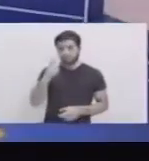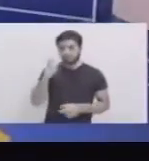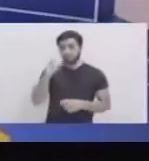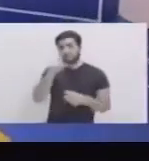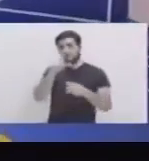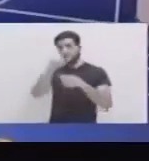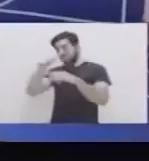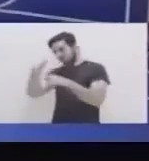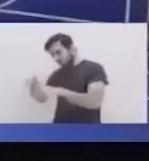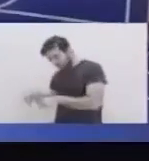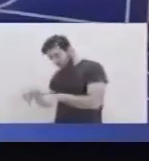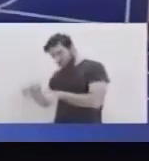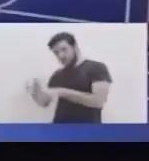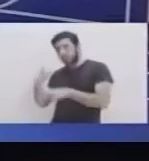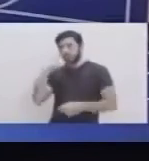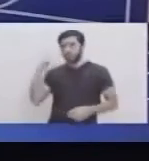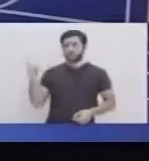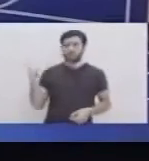Un lado.